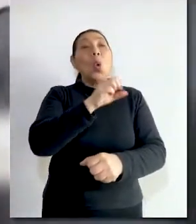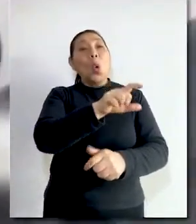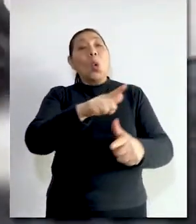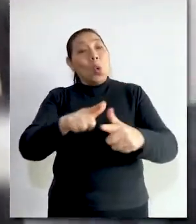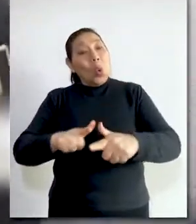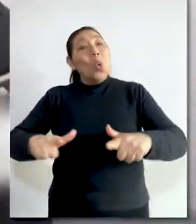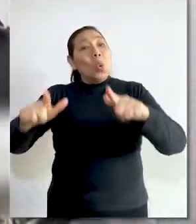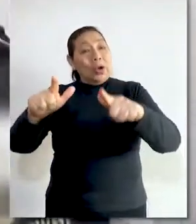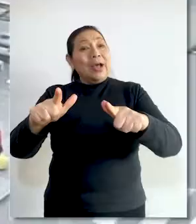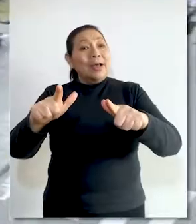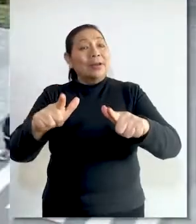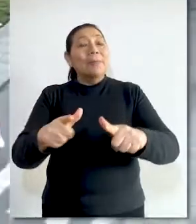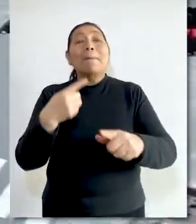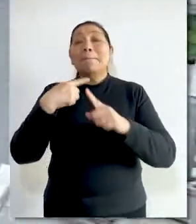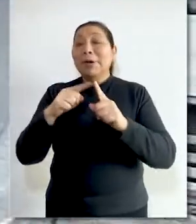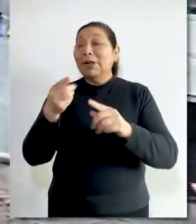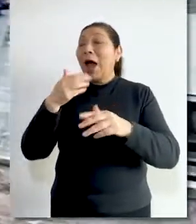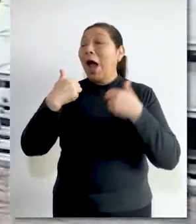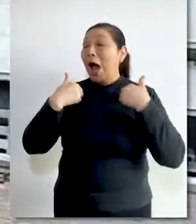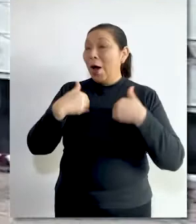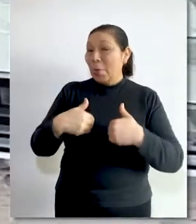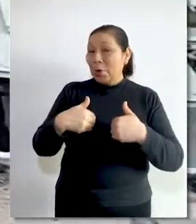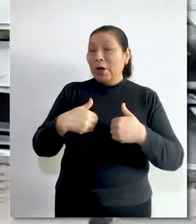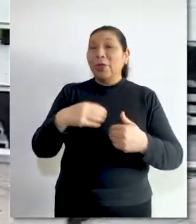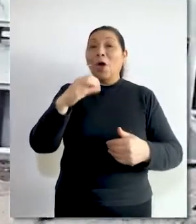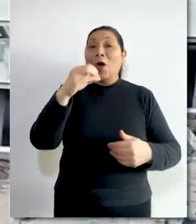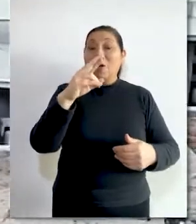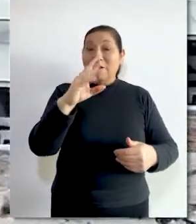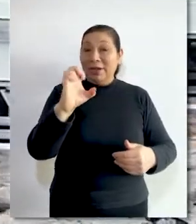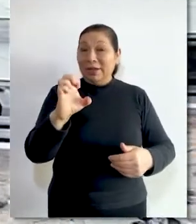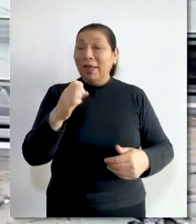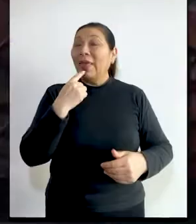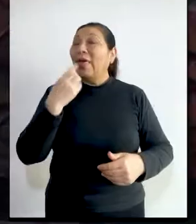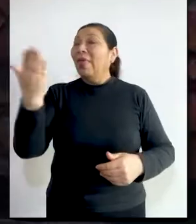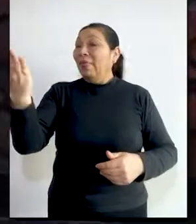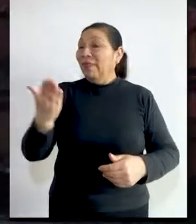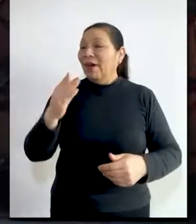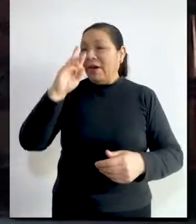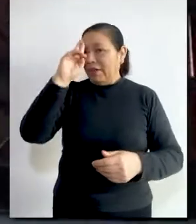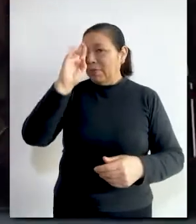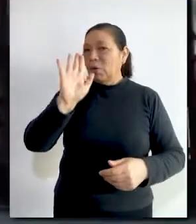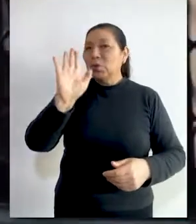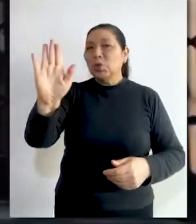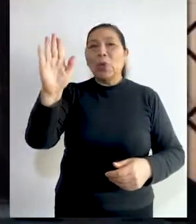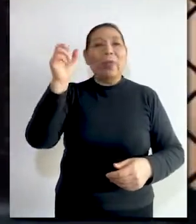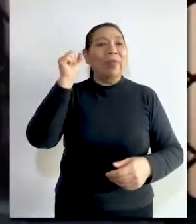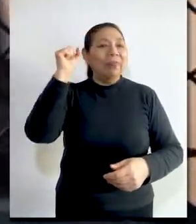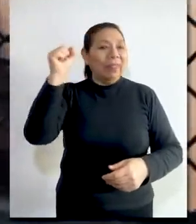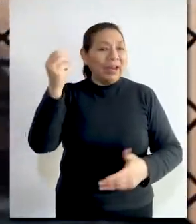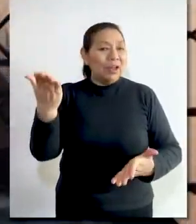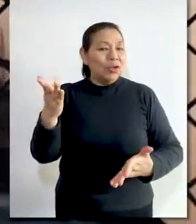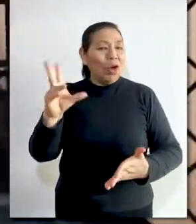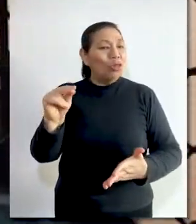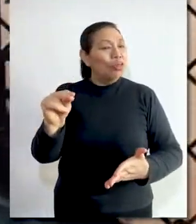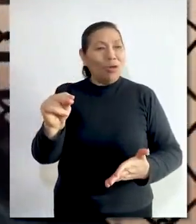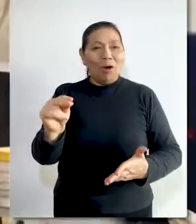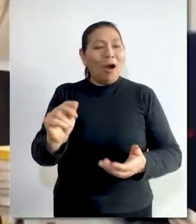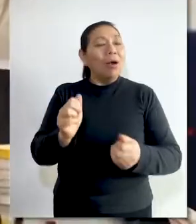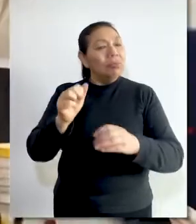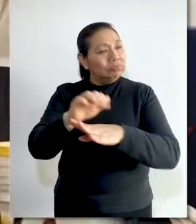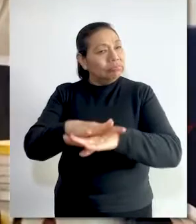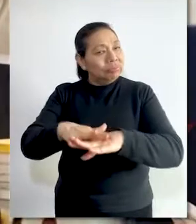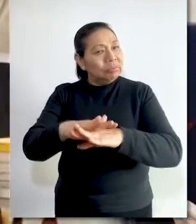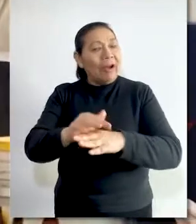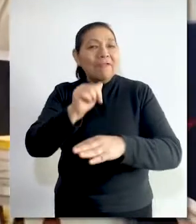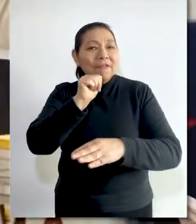penal de huamanga acá en la demanda el abogado del interno edgar oremi chua alegó que se vulneró el derecho de los reclusos a